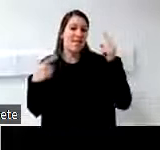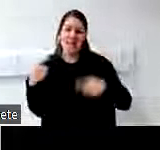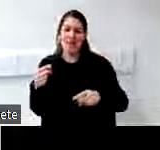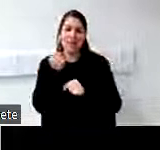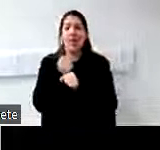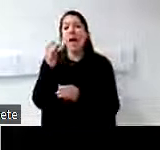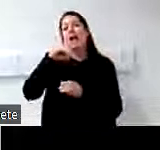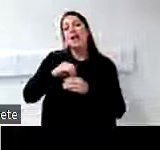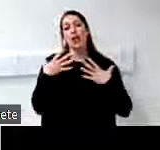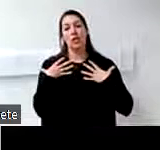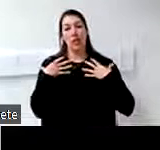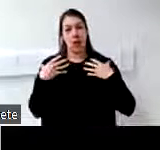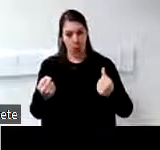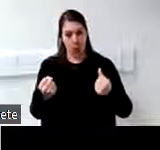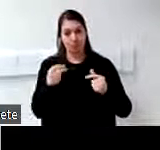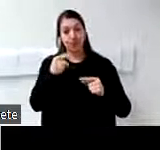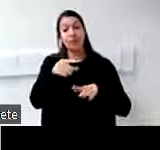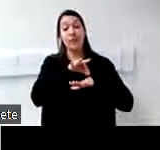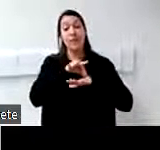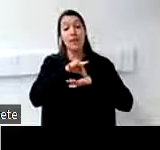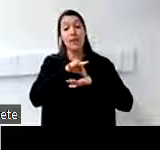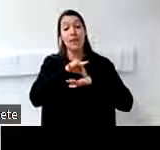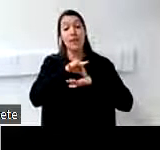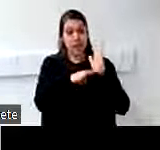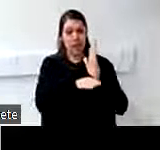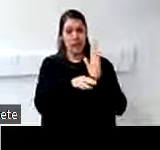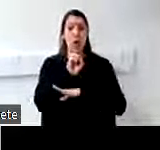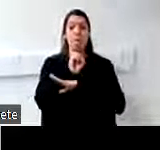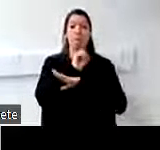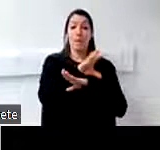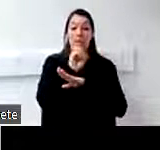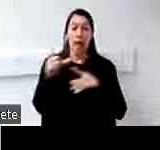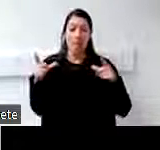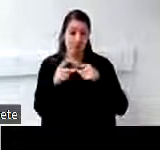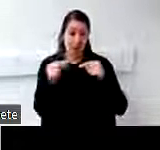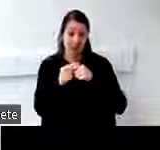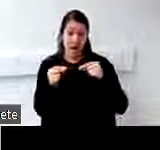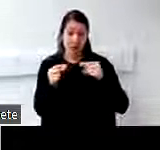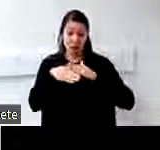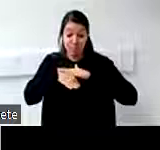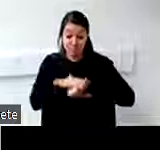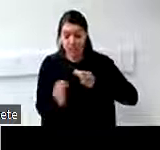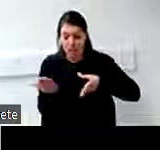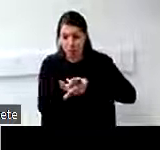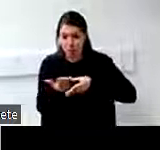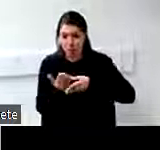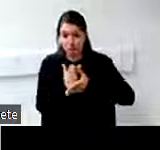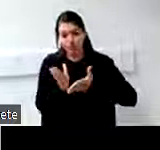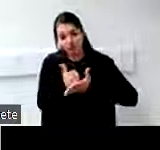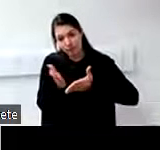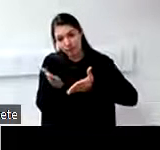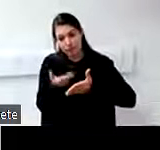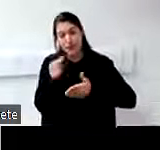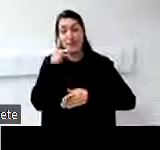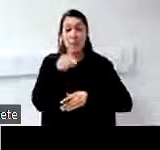servicio. Esta guía la van a recibir en papel. Si ustedes en la